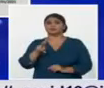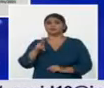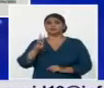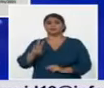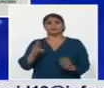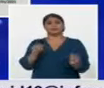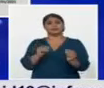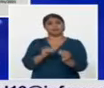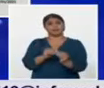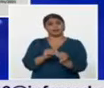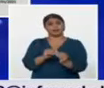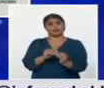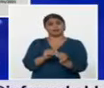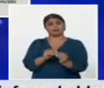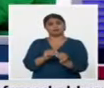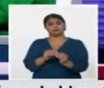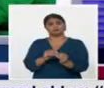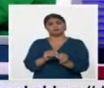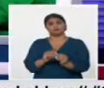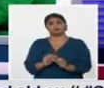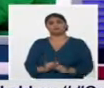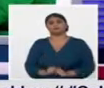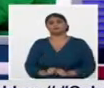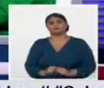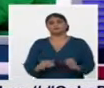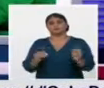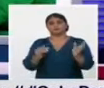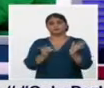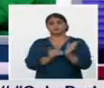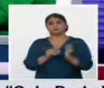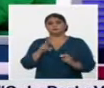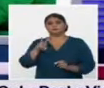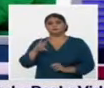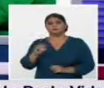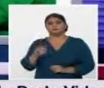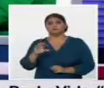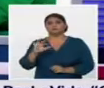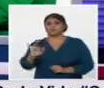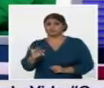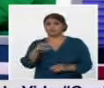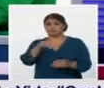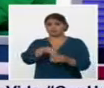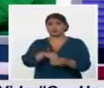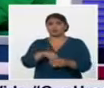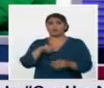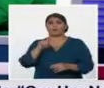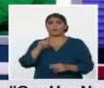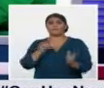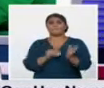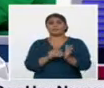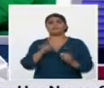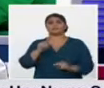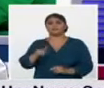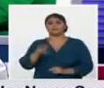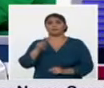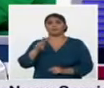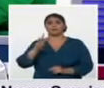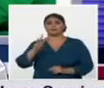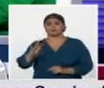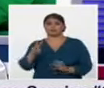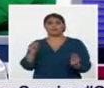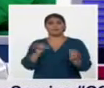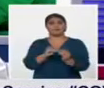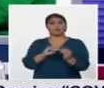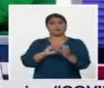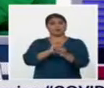autóctonos, de los 1.207 casos, 1.123 autóctonos y 84